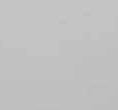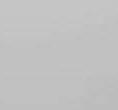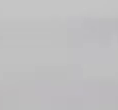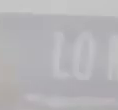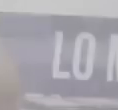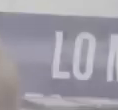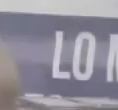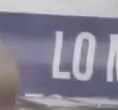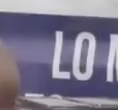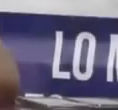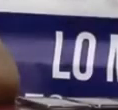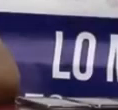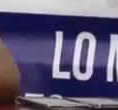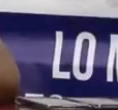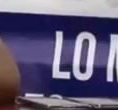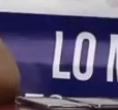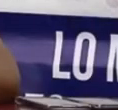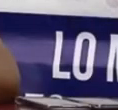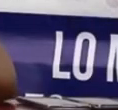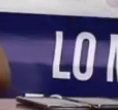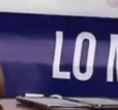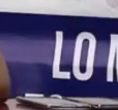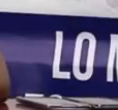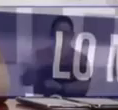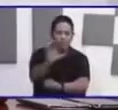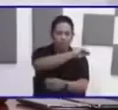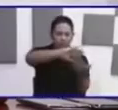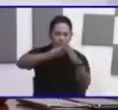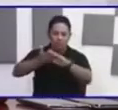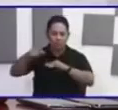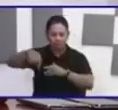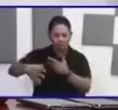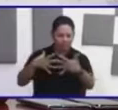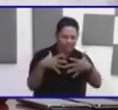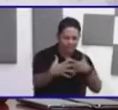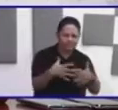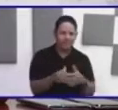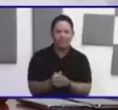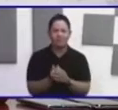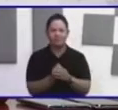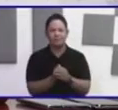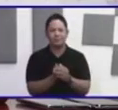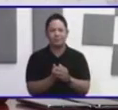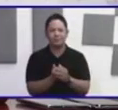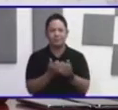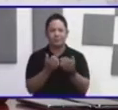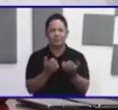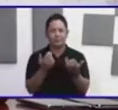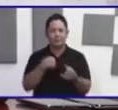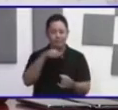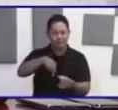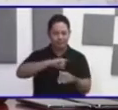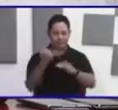por un nuevo comienzo. Muy buenas noches a toda la comunidad del archipiélago en estas hermosas